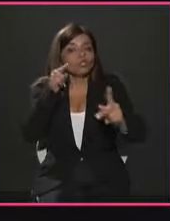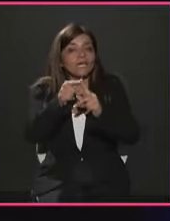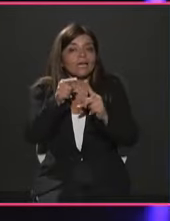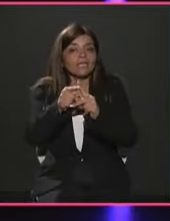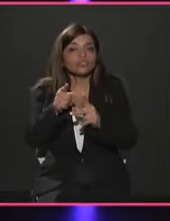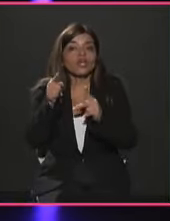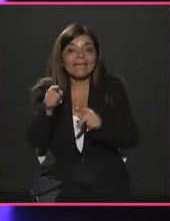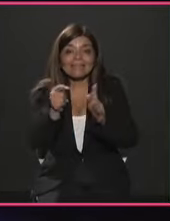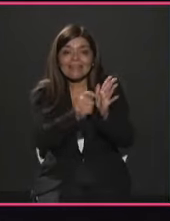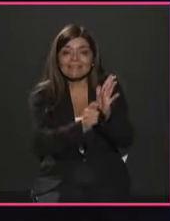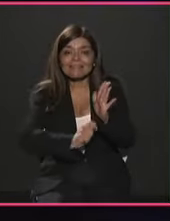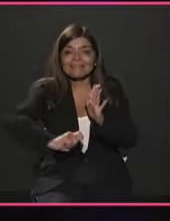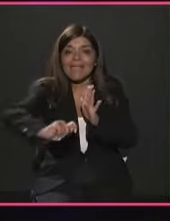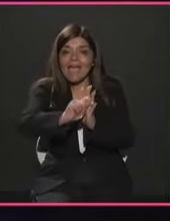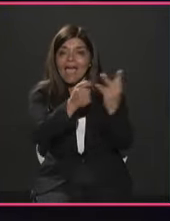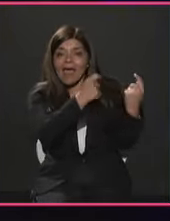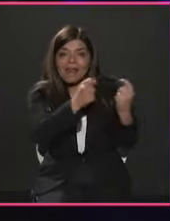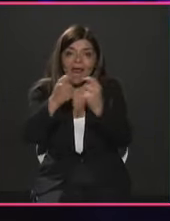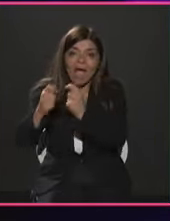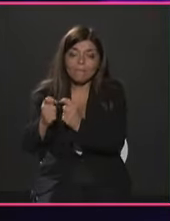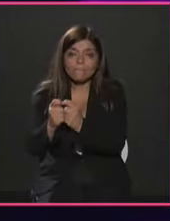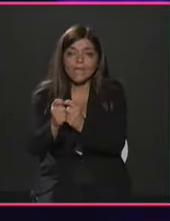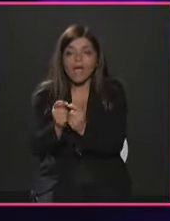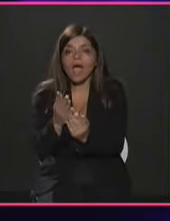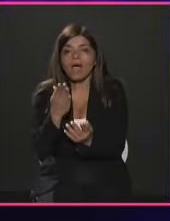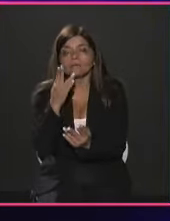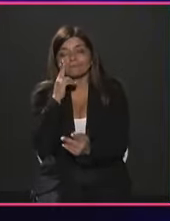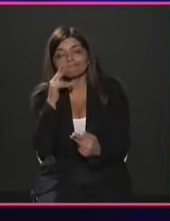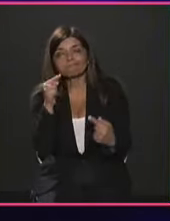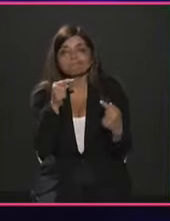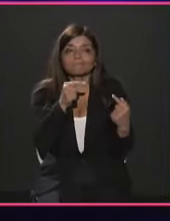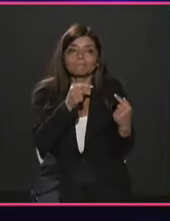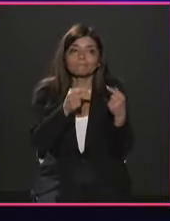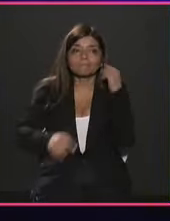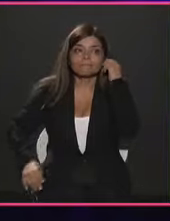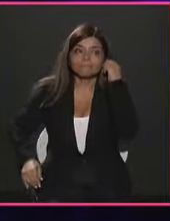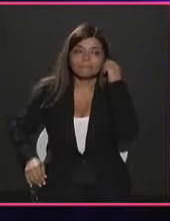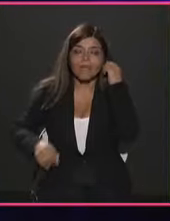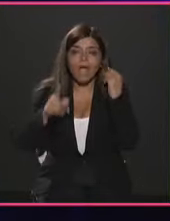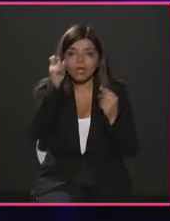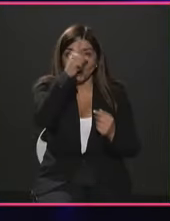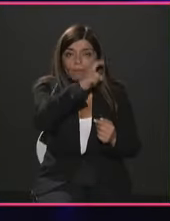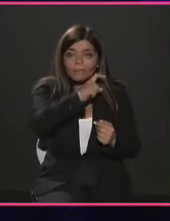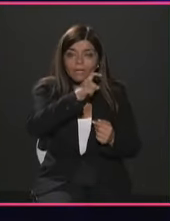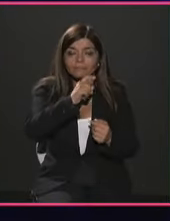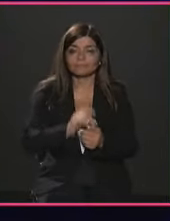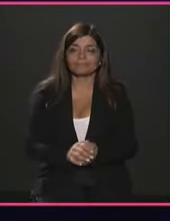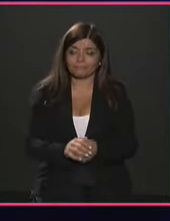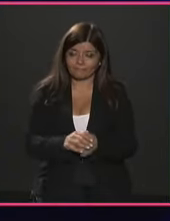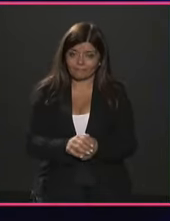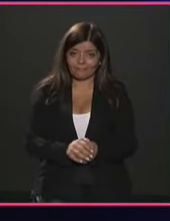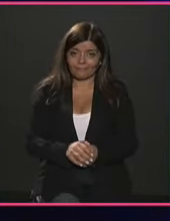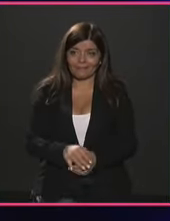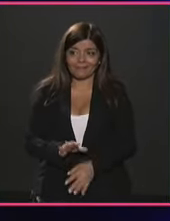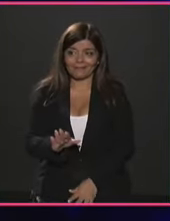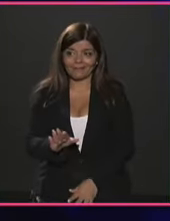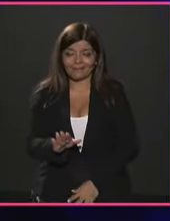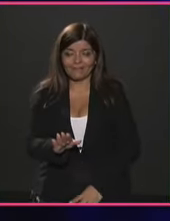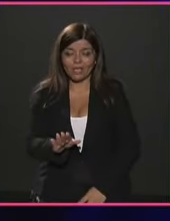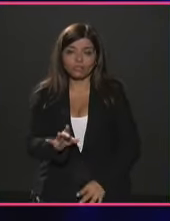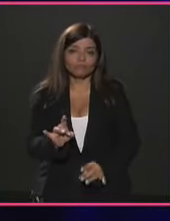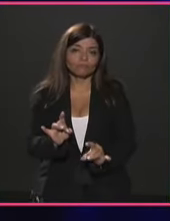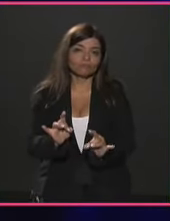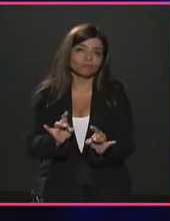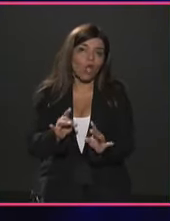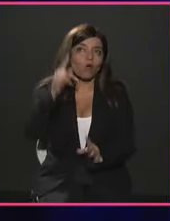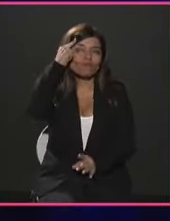tipo de terapia es mucho más controversial se convirtió no en solo algo hipotético